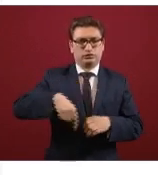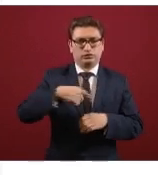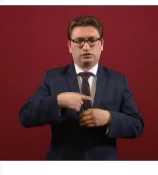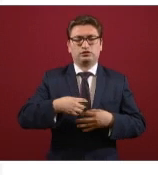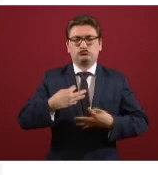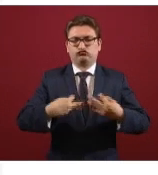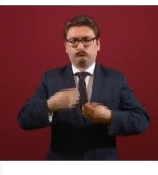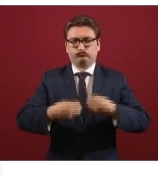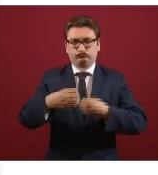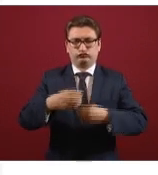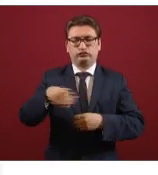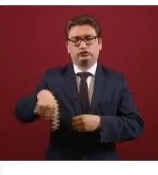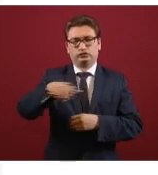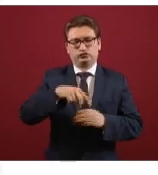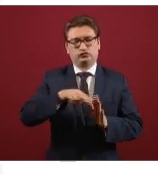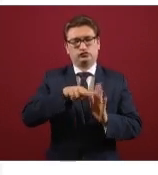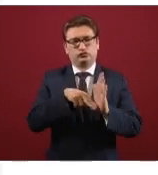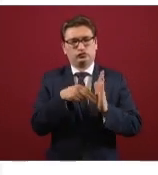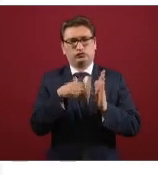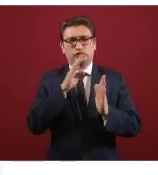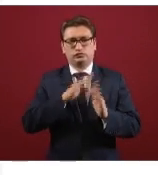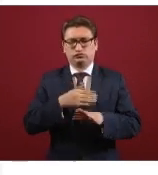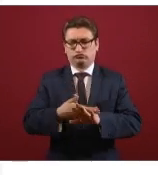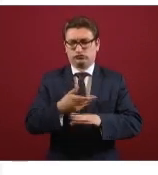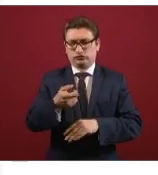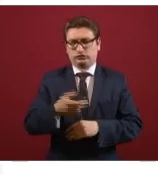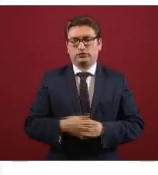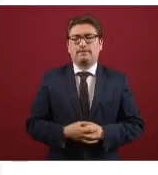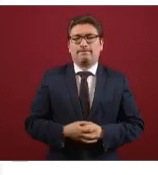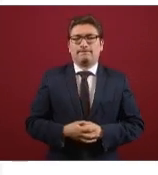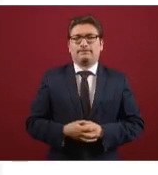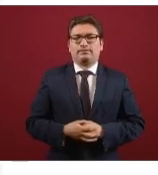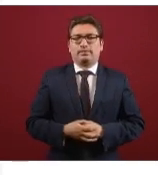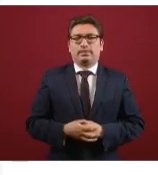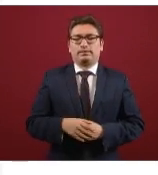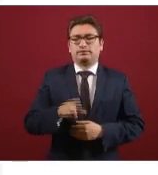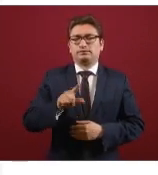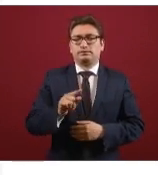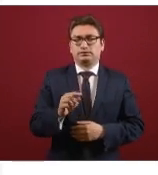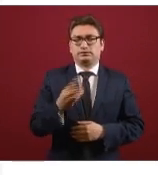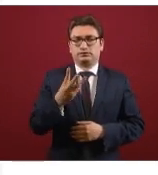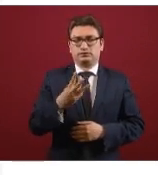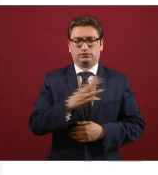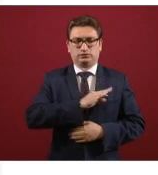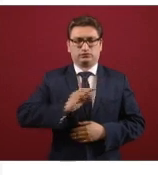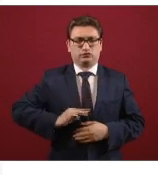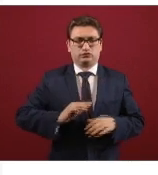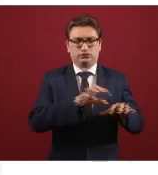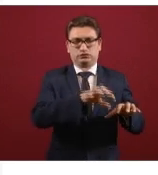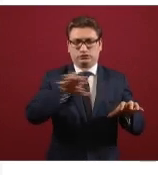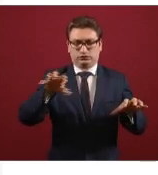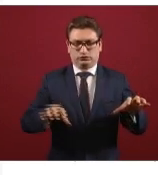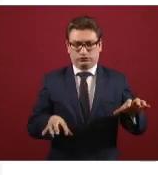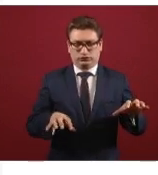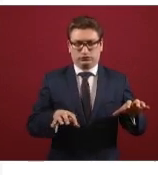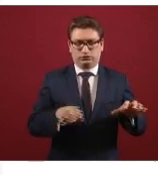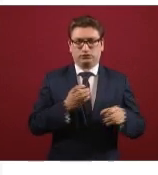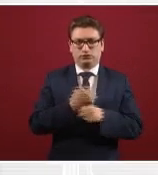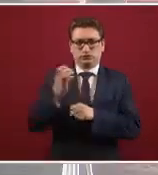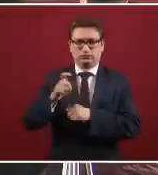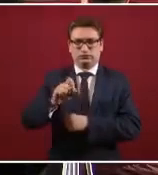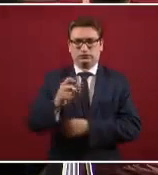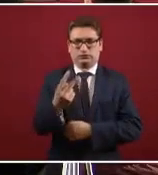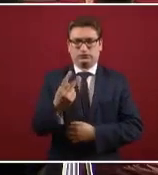judiciales en contra de estas normas oficiales mexicanas de 73 municipios en 22 estados